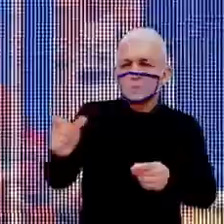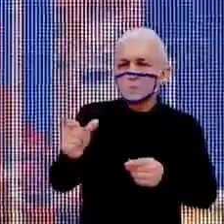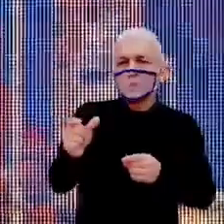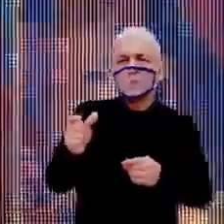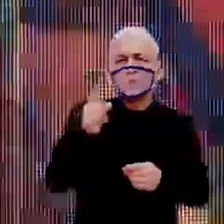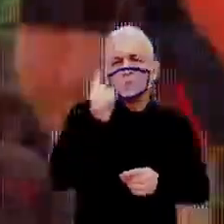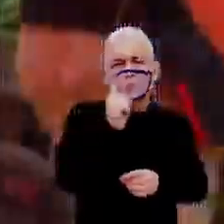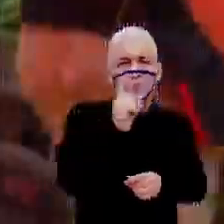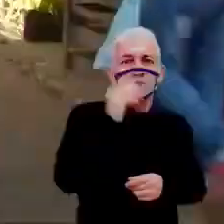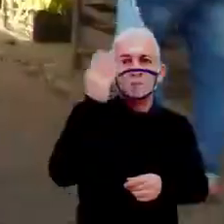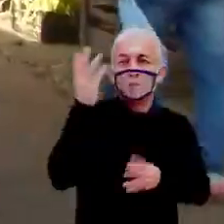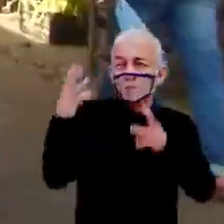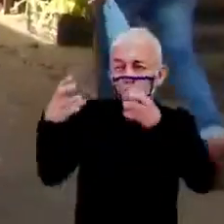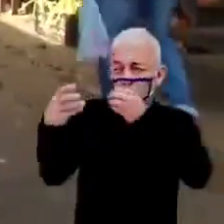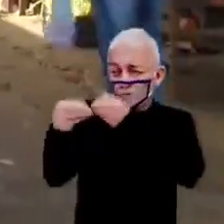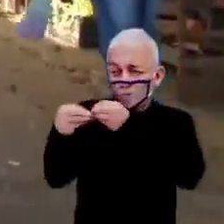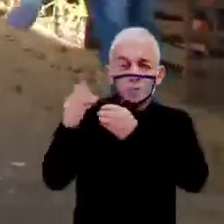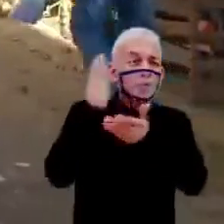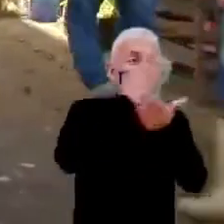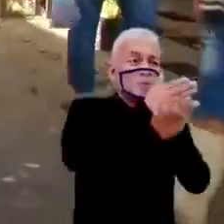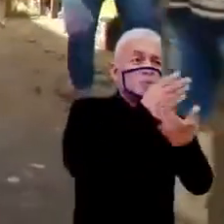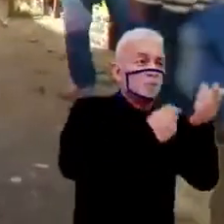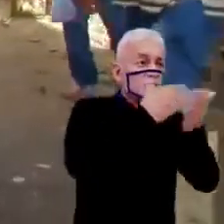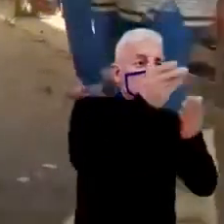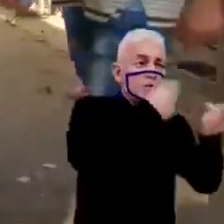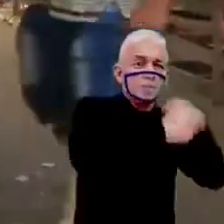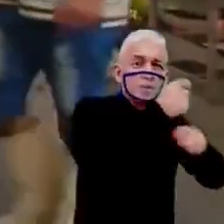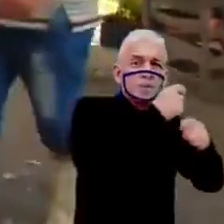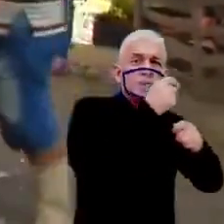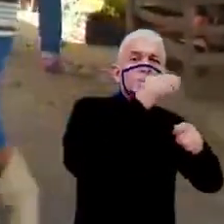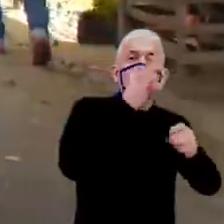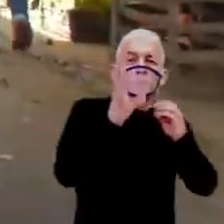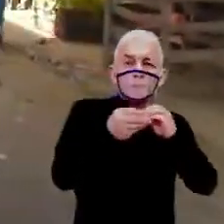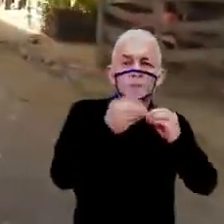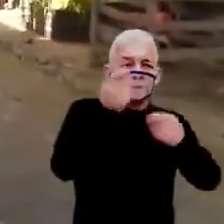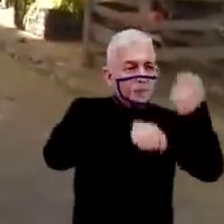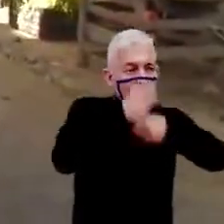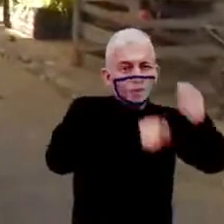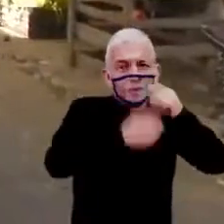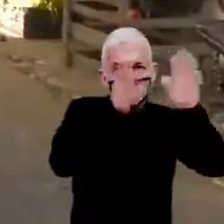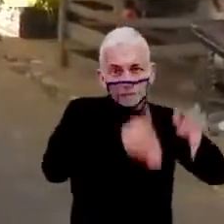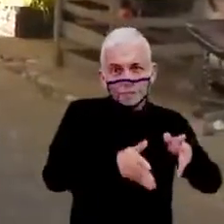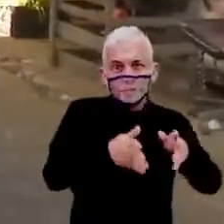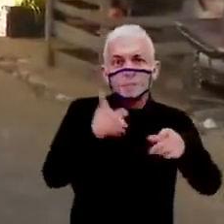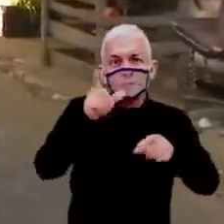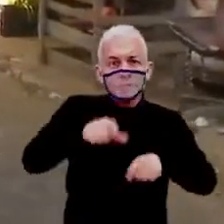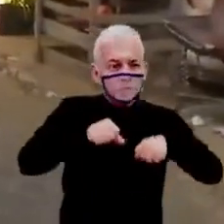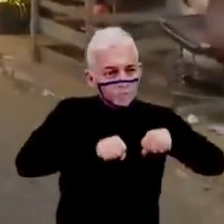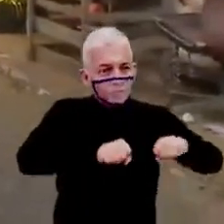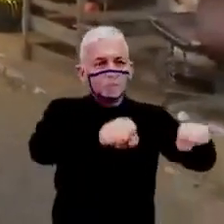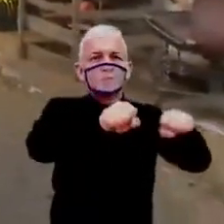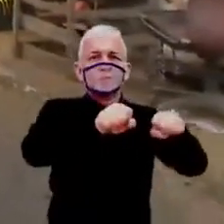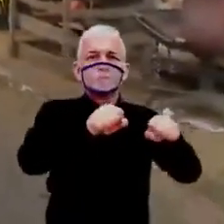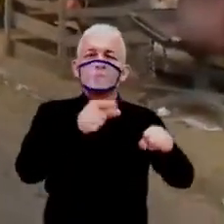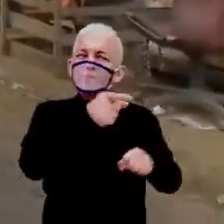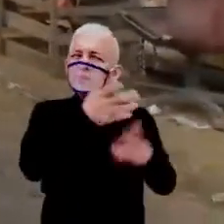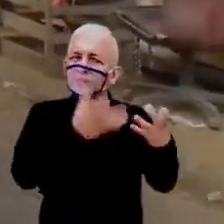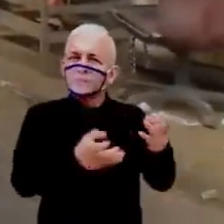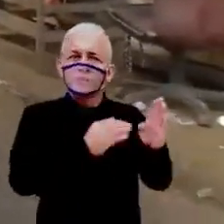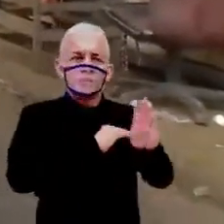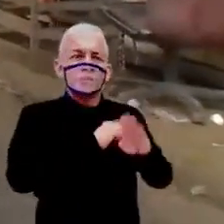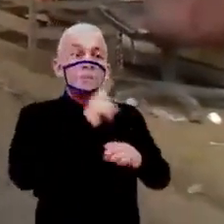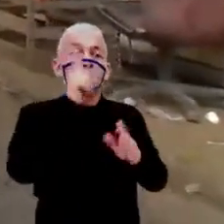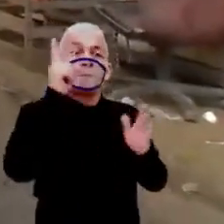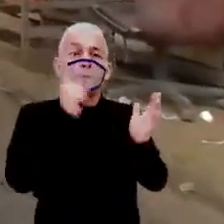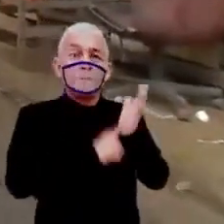y mayoristas, al mismo tiempo vendedores ambulantes, estacionarios y también carretilleros. Lo que buscamos aquí es sacar a más